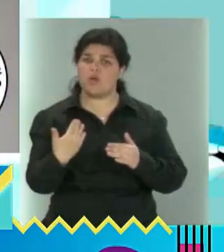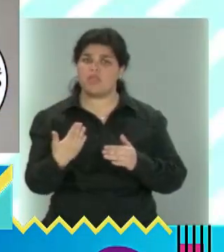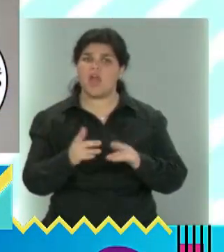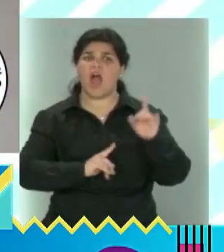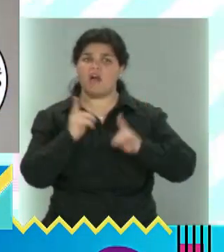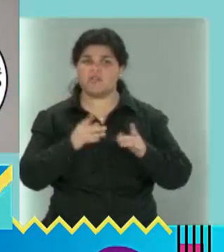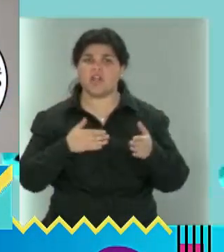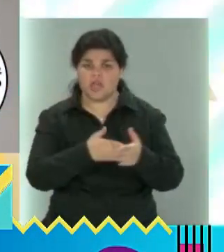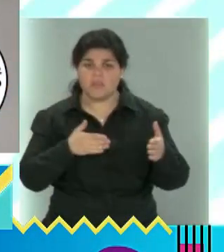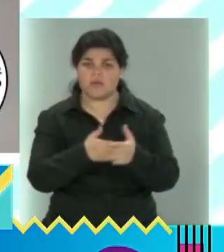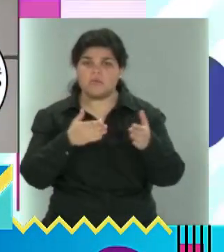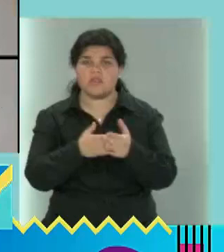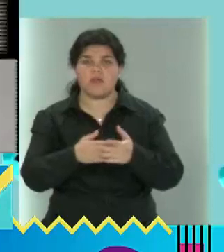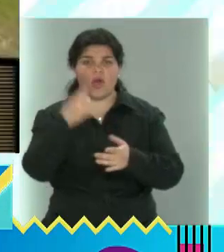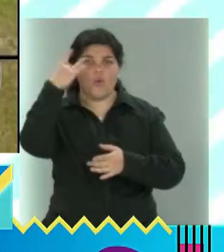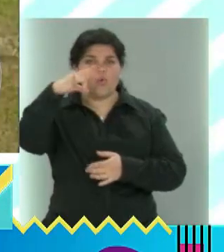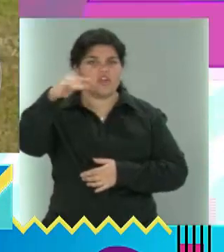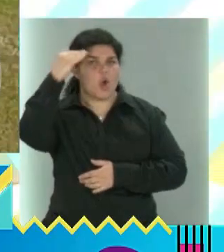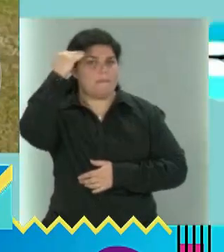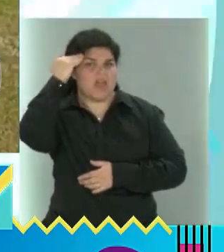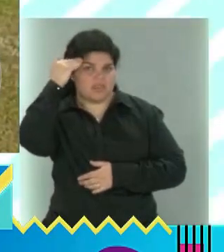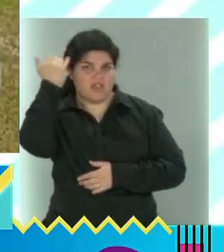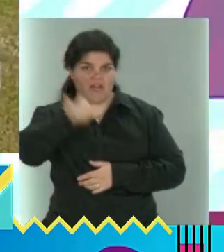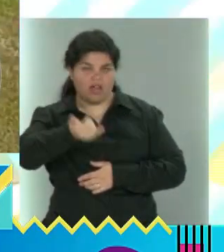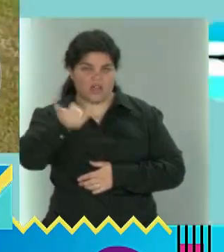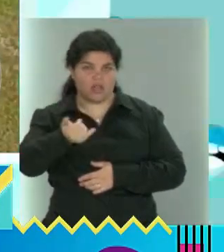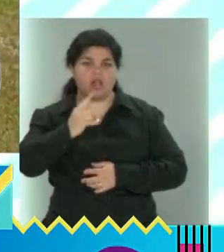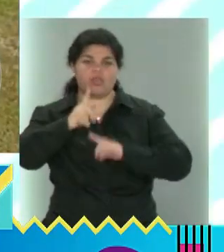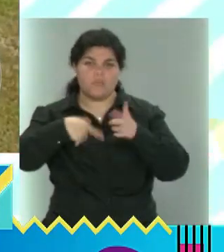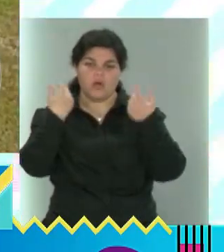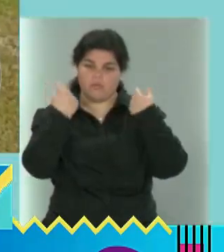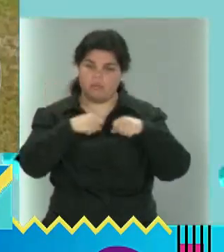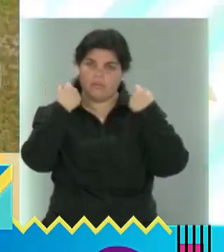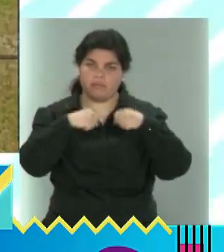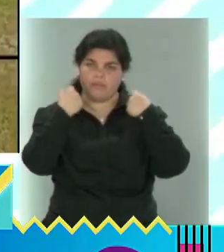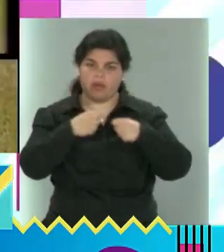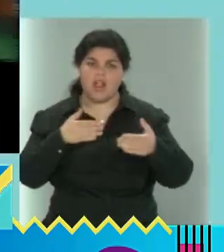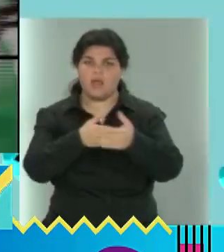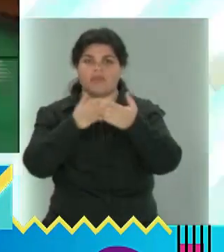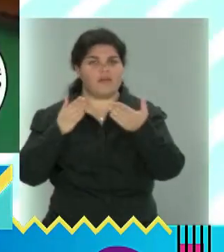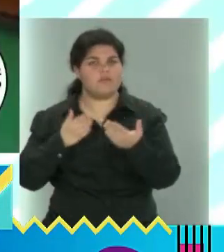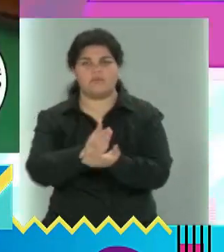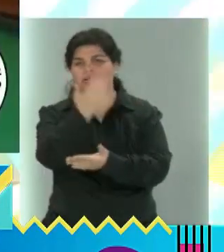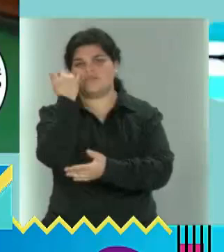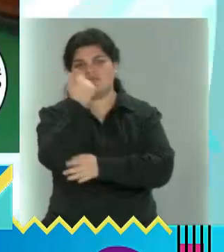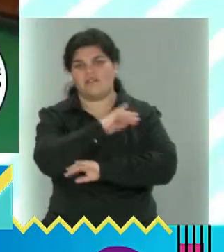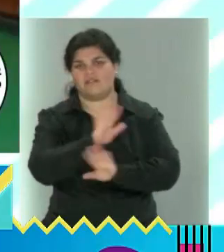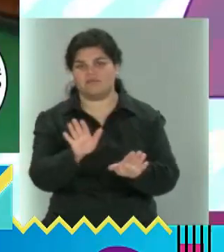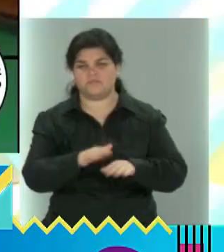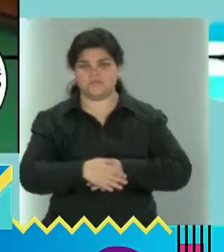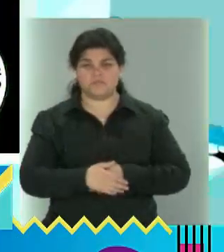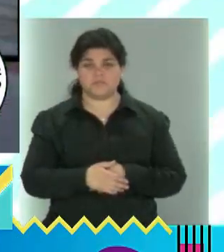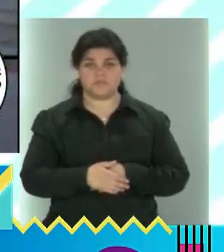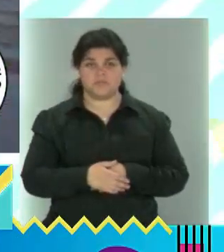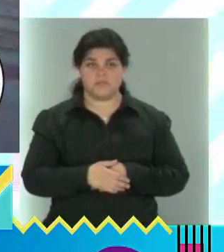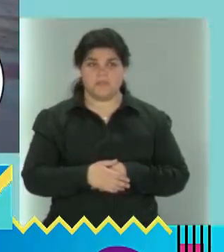que en realidad son mentales. Y que con el trabajo arduo de la práctica uno los supera. Creo que esa es como